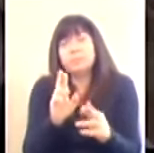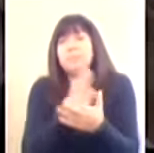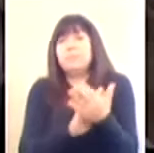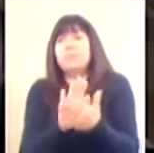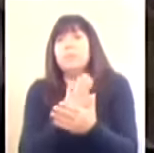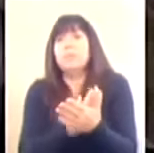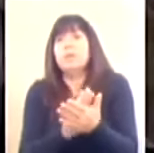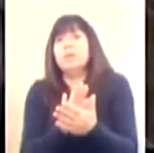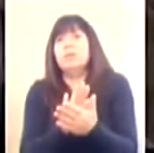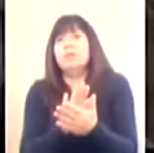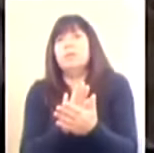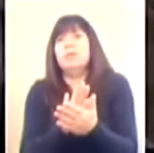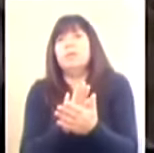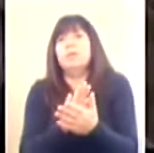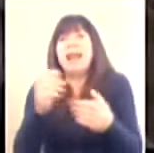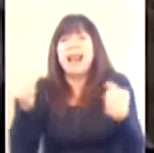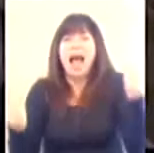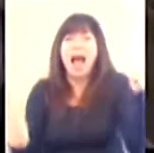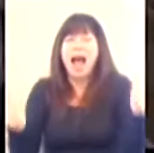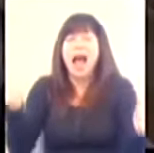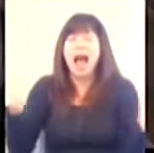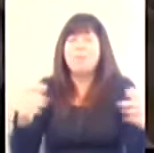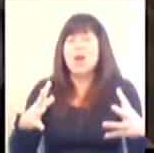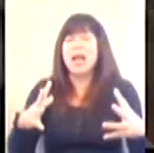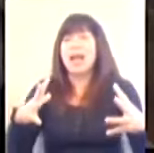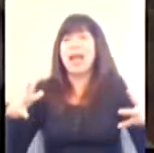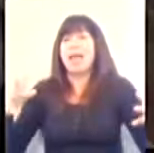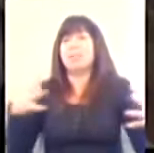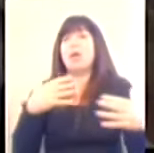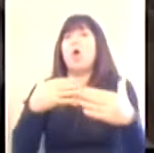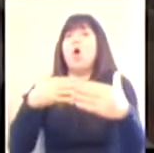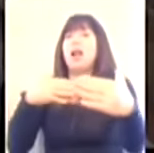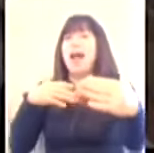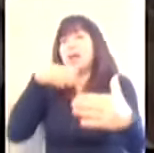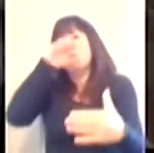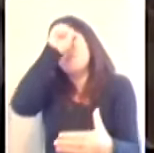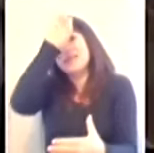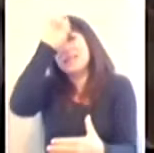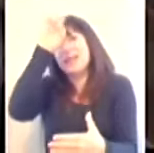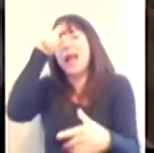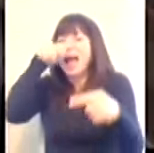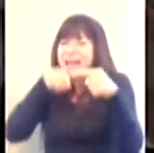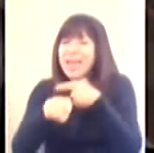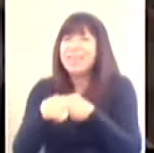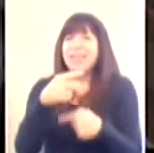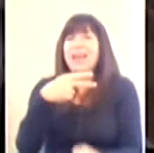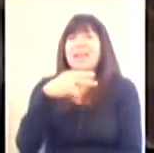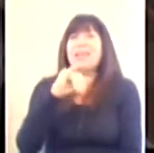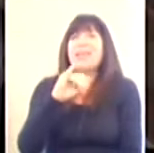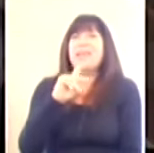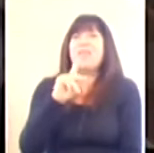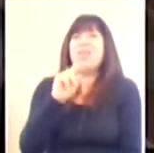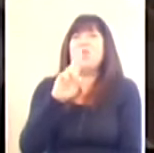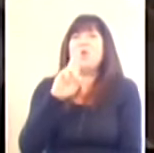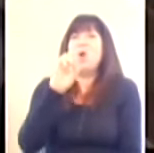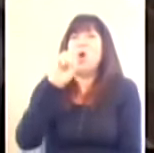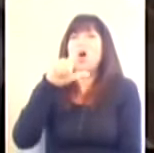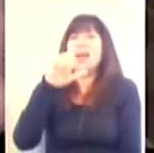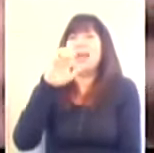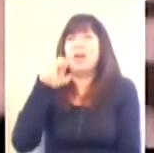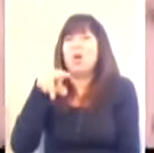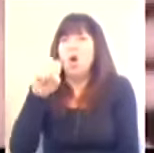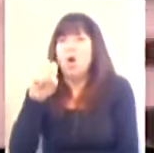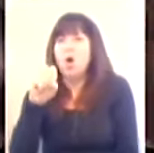los camiones de larga distancia o para minería, entra el hidrógeno ahí. Entonces, creo que ustedes van a poder hacer